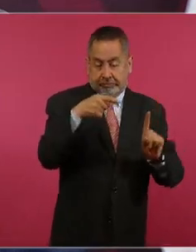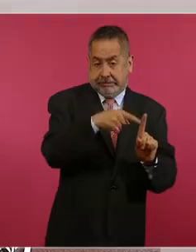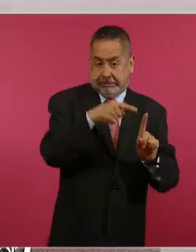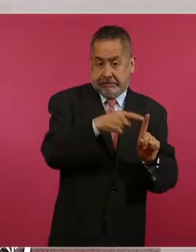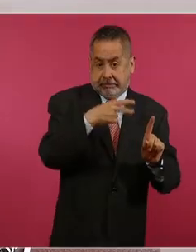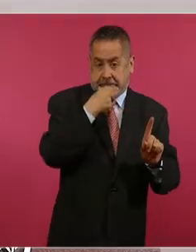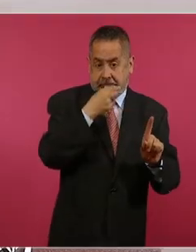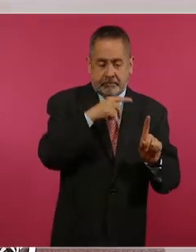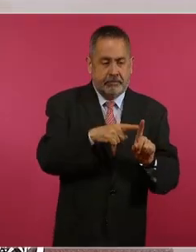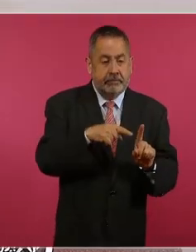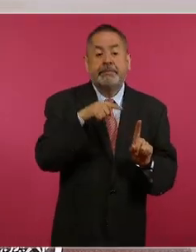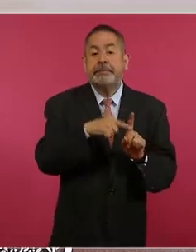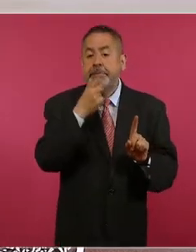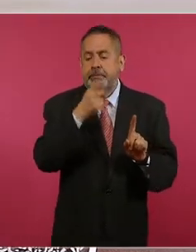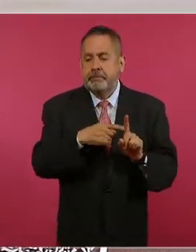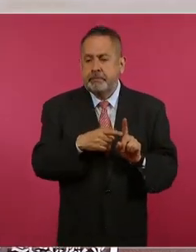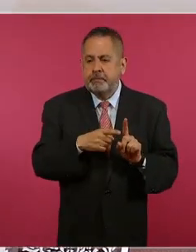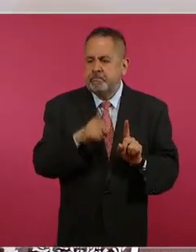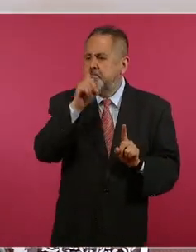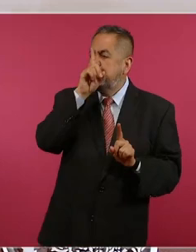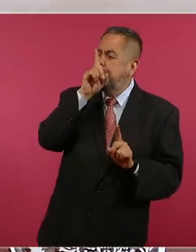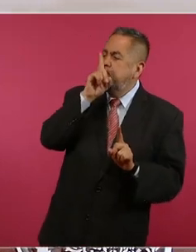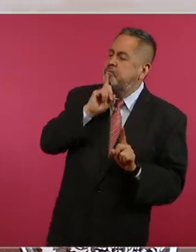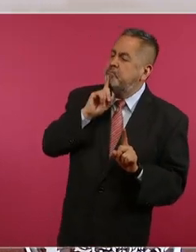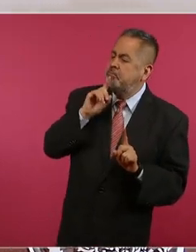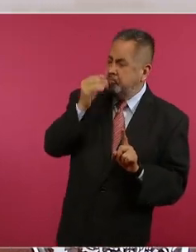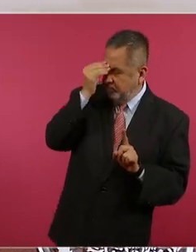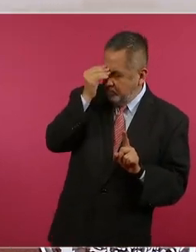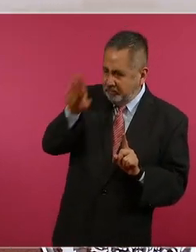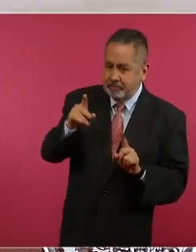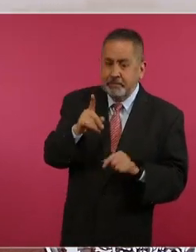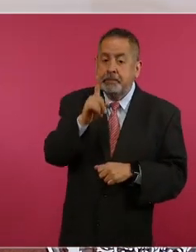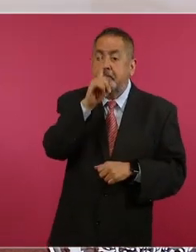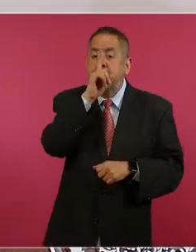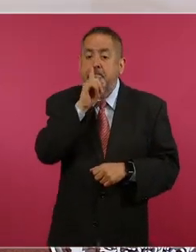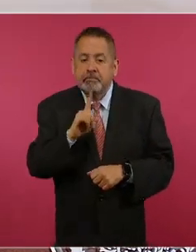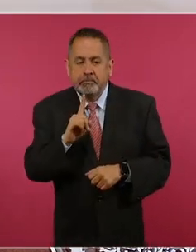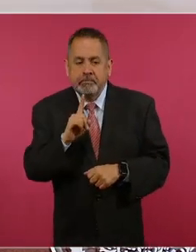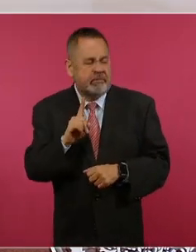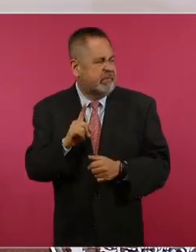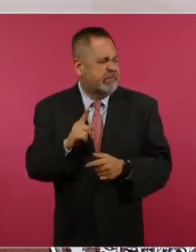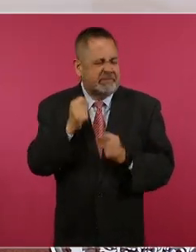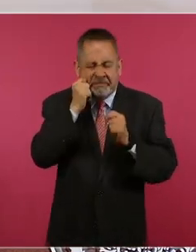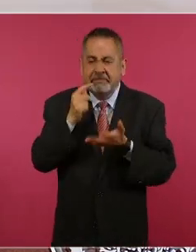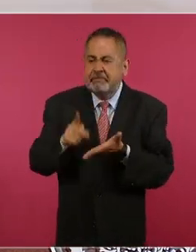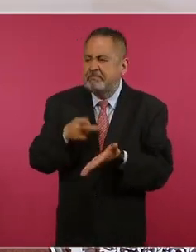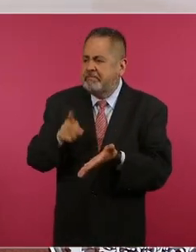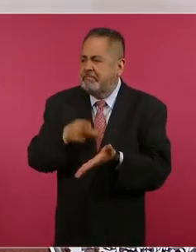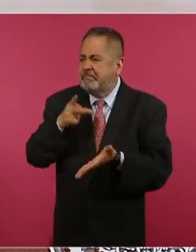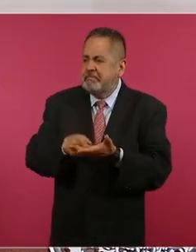que decía que una mentira que se repite muchas veces puede convertirse en verdad.